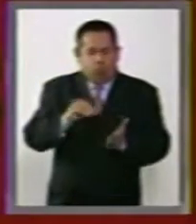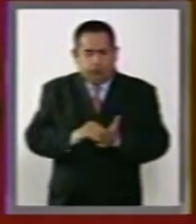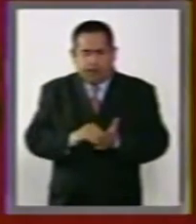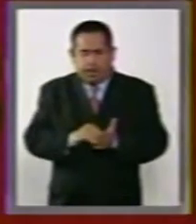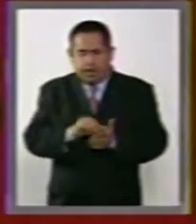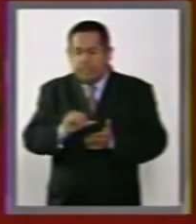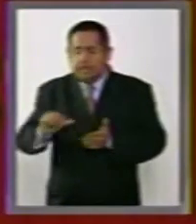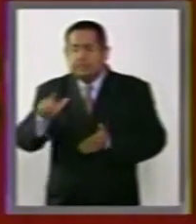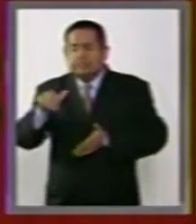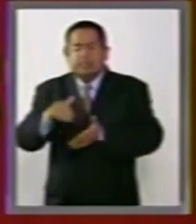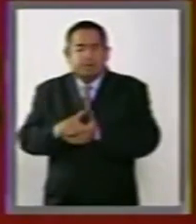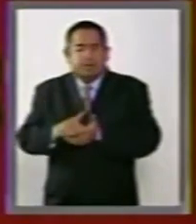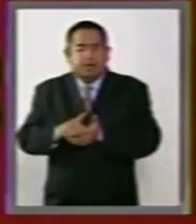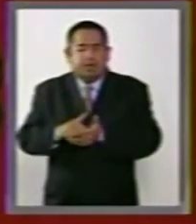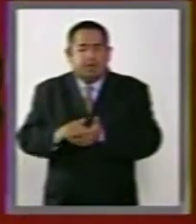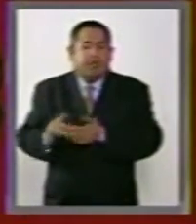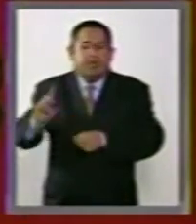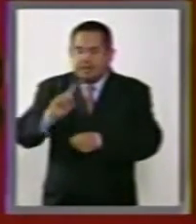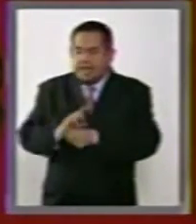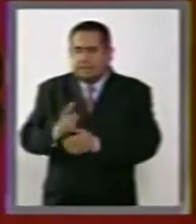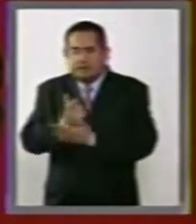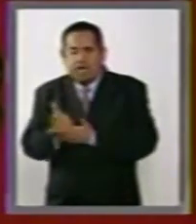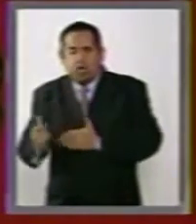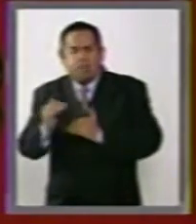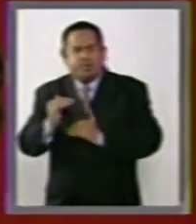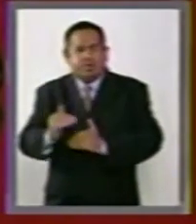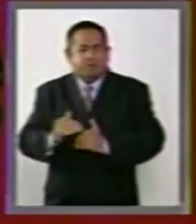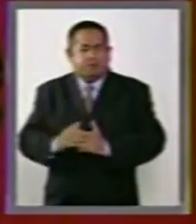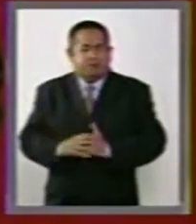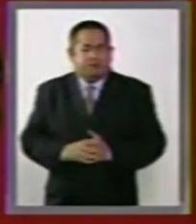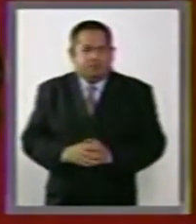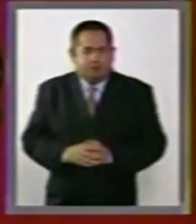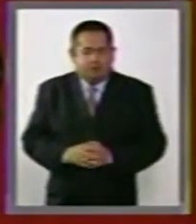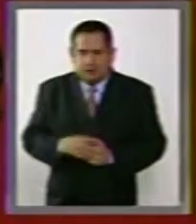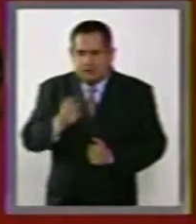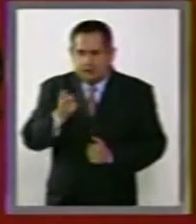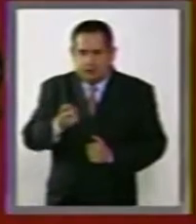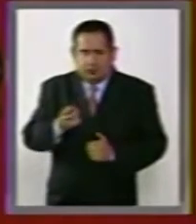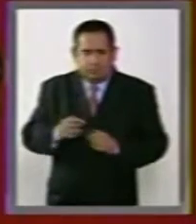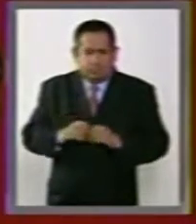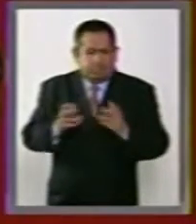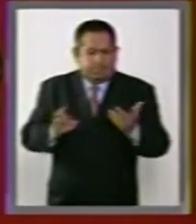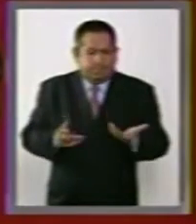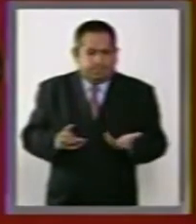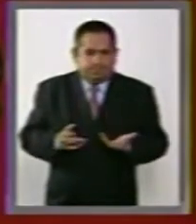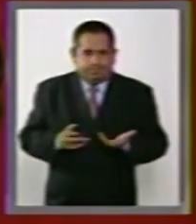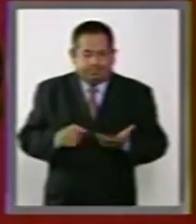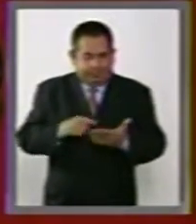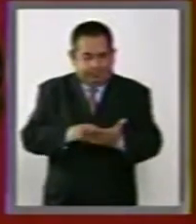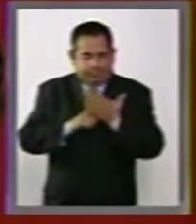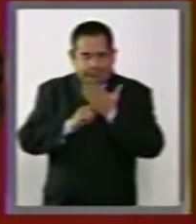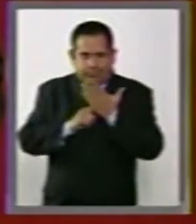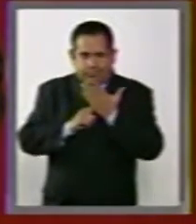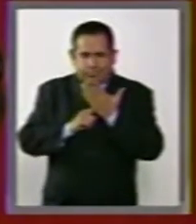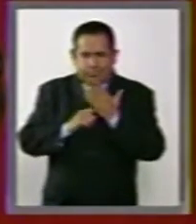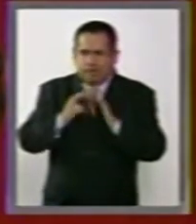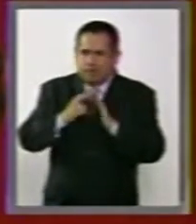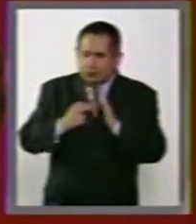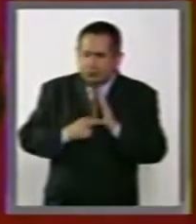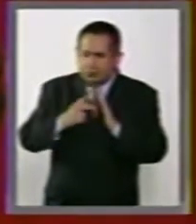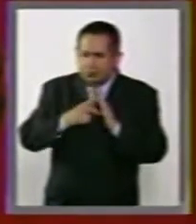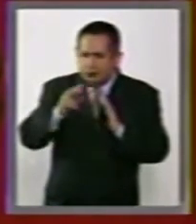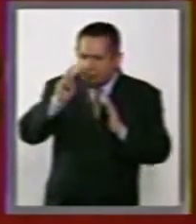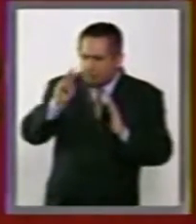mil a 7 mil días de salario mínimo. Esta es una cuestión, es una regla